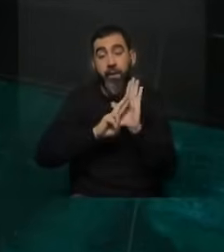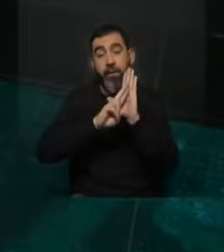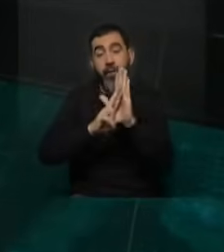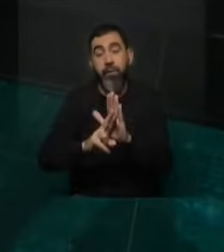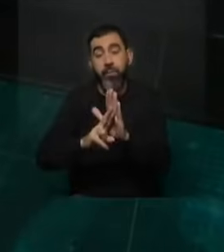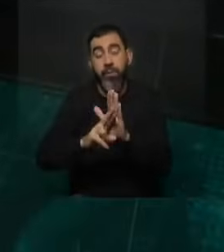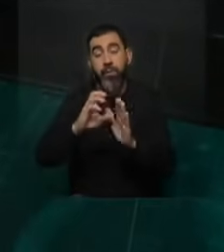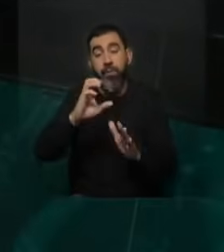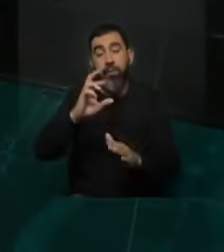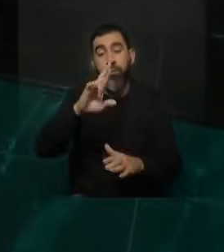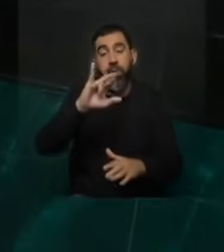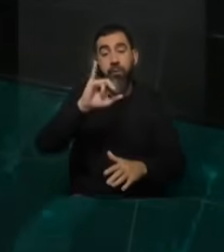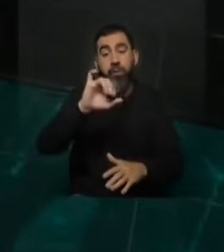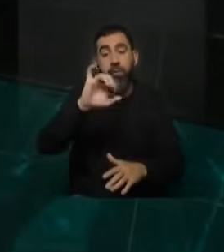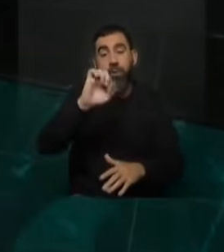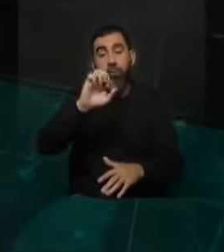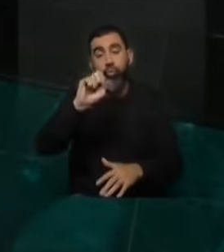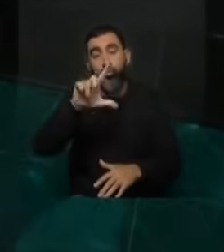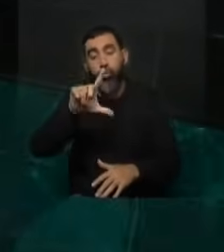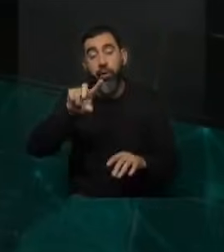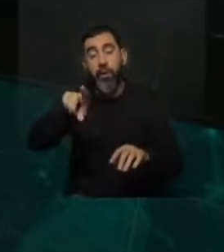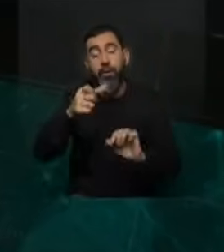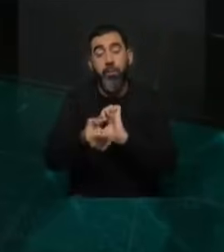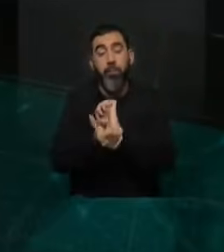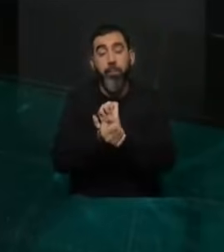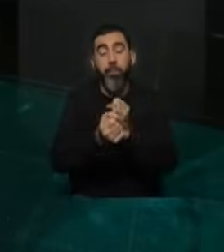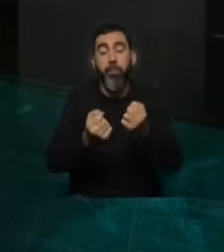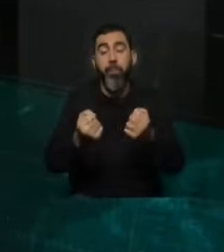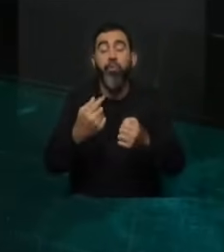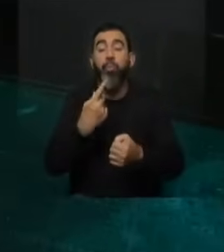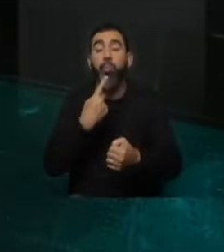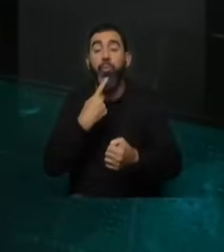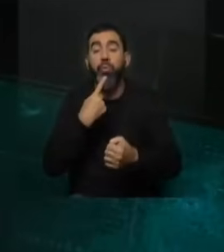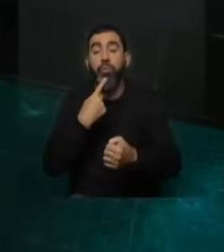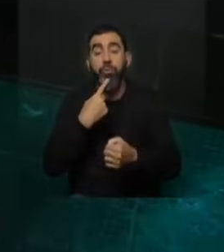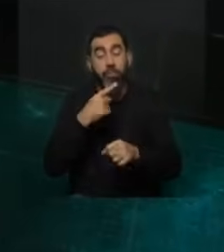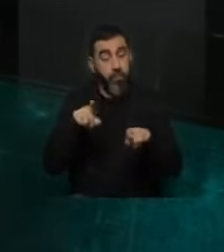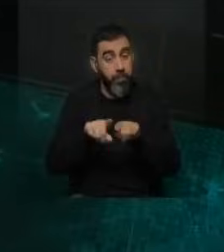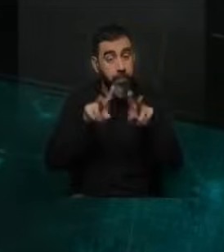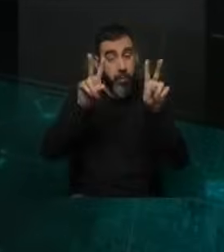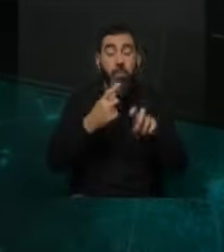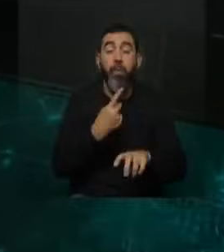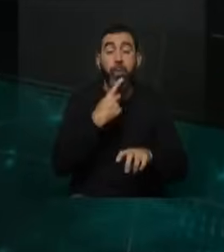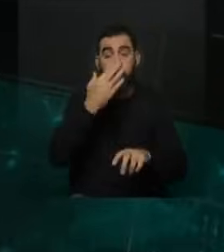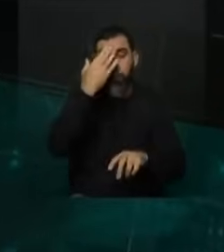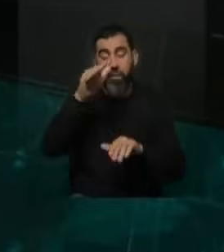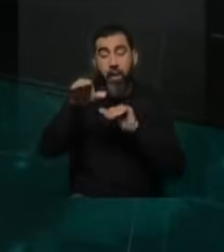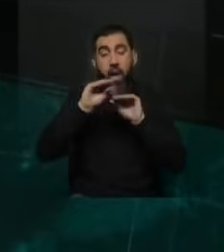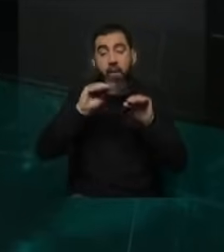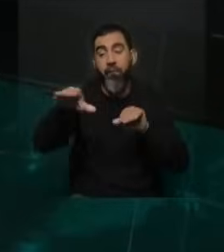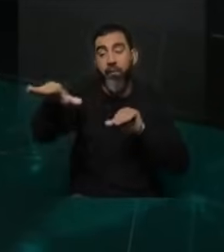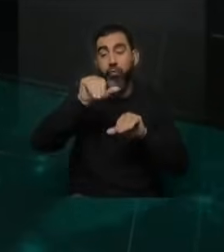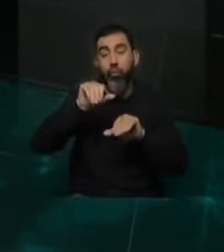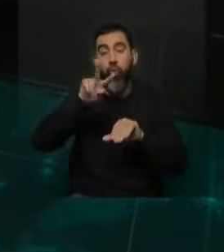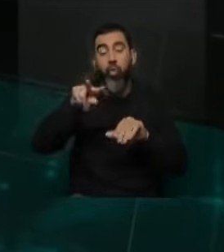de Crisol la asociación de expresos y presas políticas y seguimos en temas políticos porque el frente amplio anunció la convocatoria de